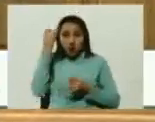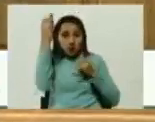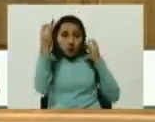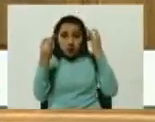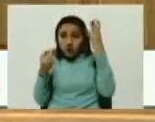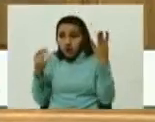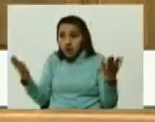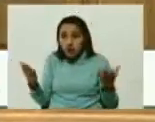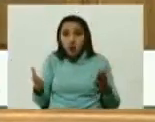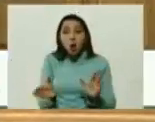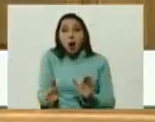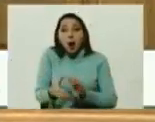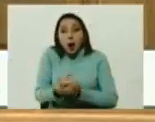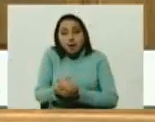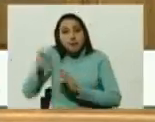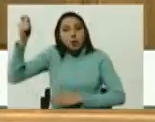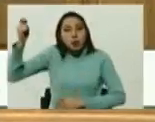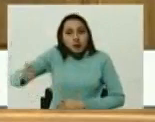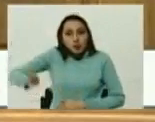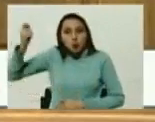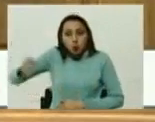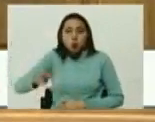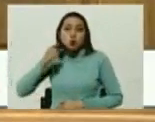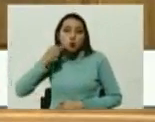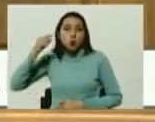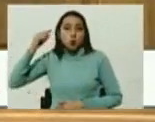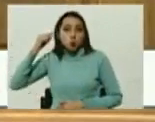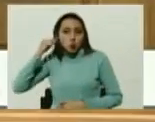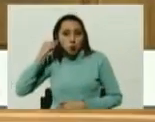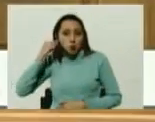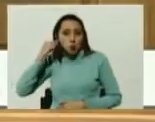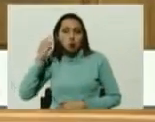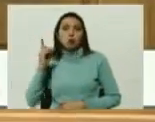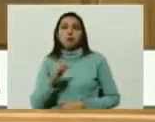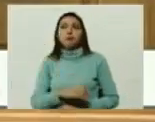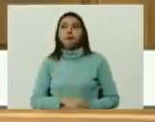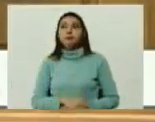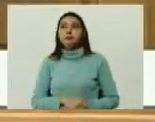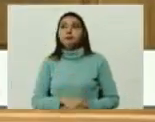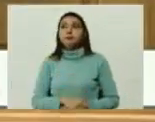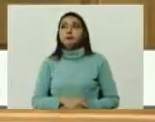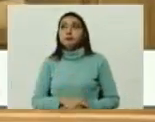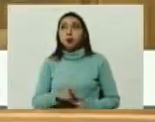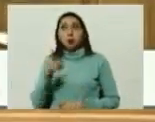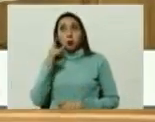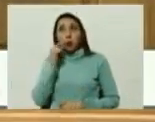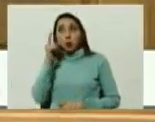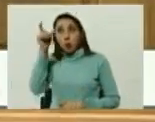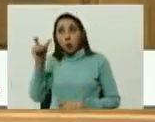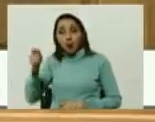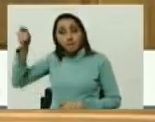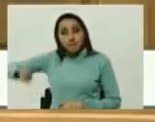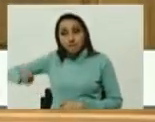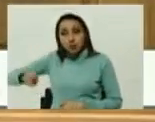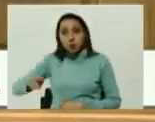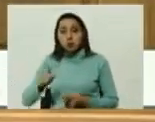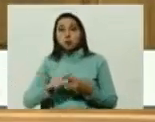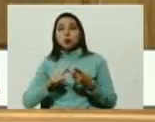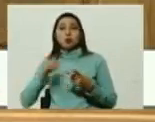colegas diputados y diputadas diputadas bussi galliano diputada sí